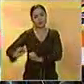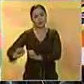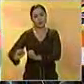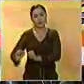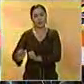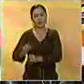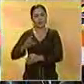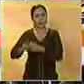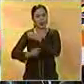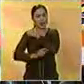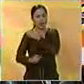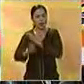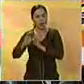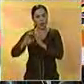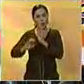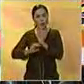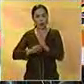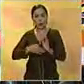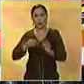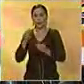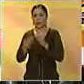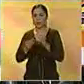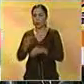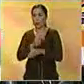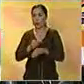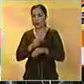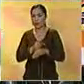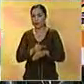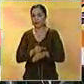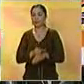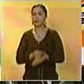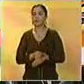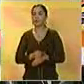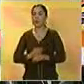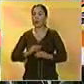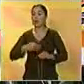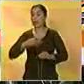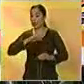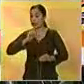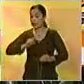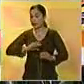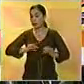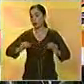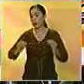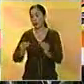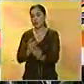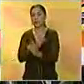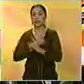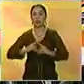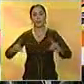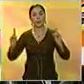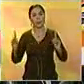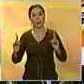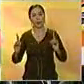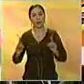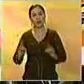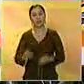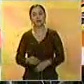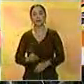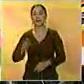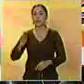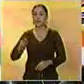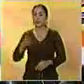la emboscada constitucional que se pretende realizar del gobierno. Y eso supone organización de ese país democrático. Supone que